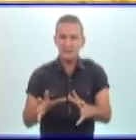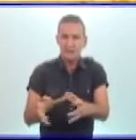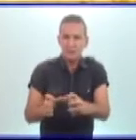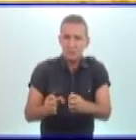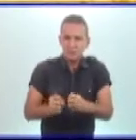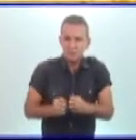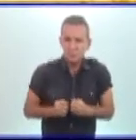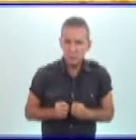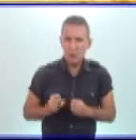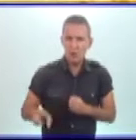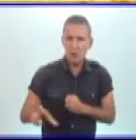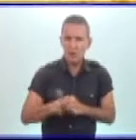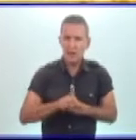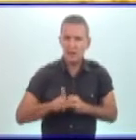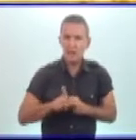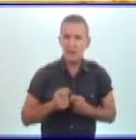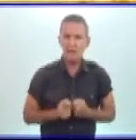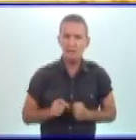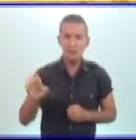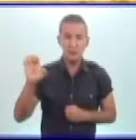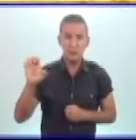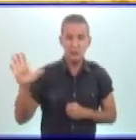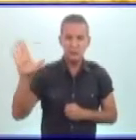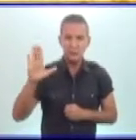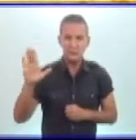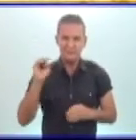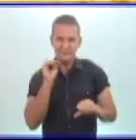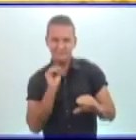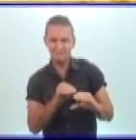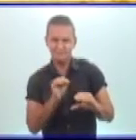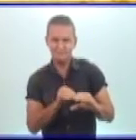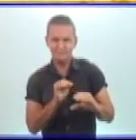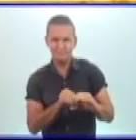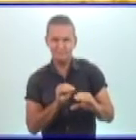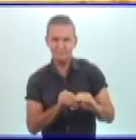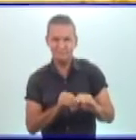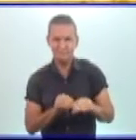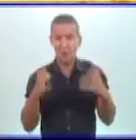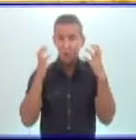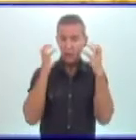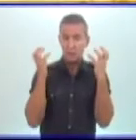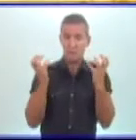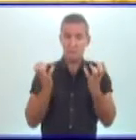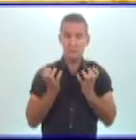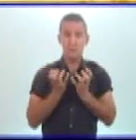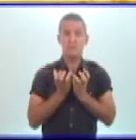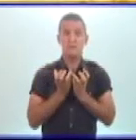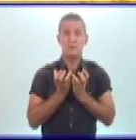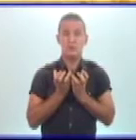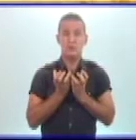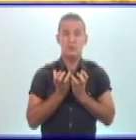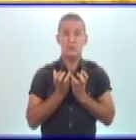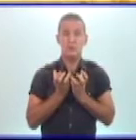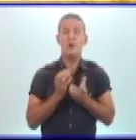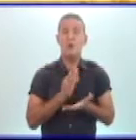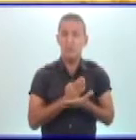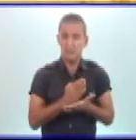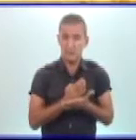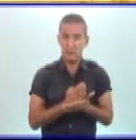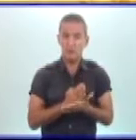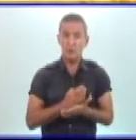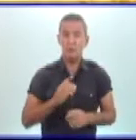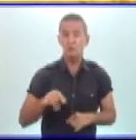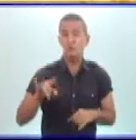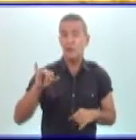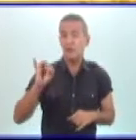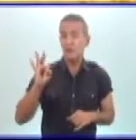sociedad europea y fueron enriqueciendo sus arcas. El propio Carlos Marx, figura que vamos a estudiar en octavo grado, filósofo